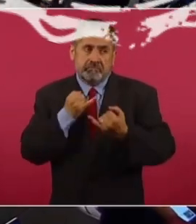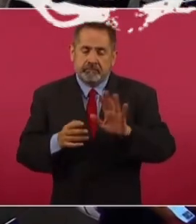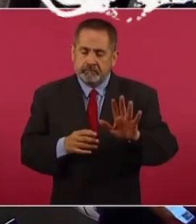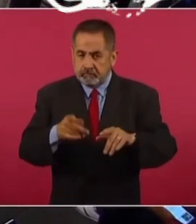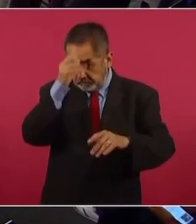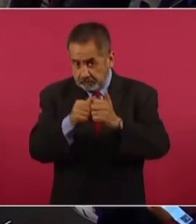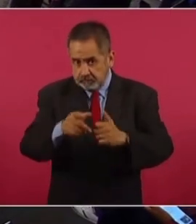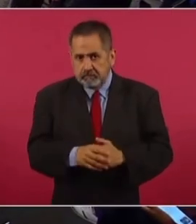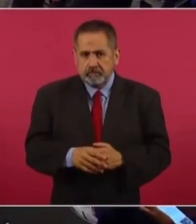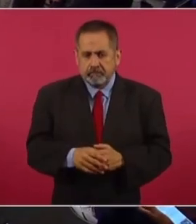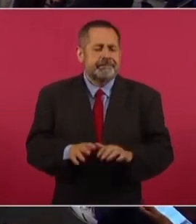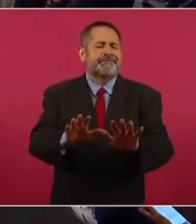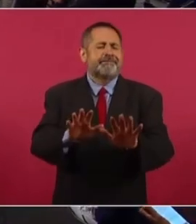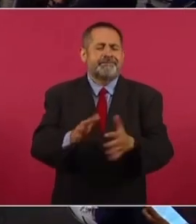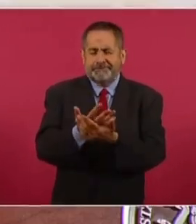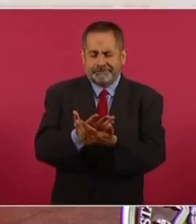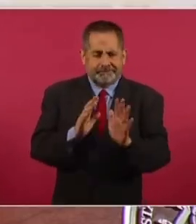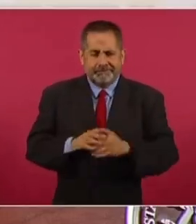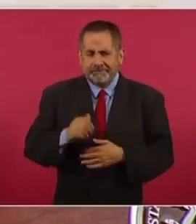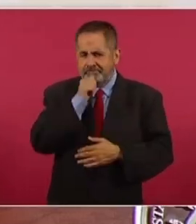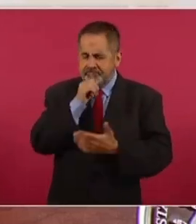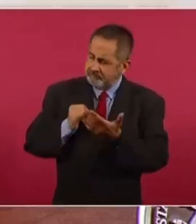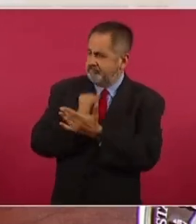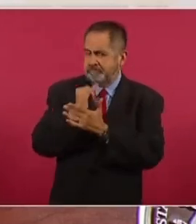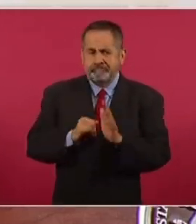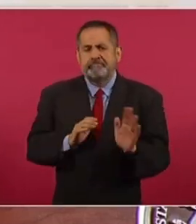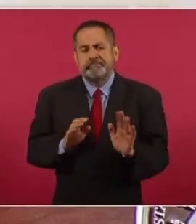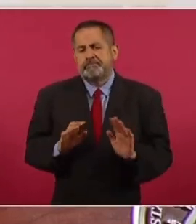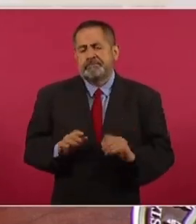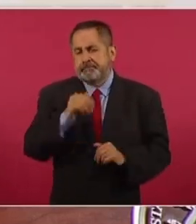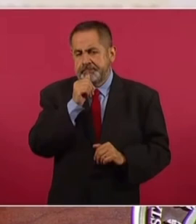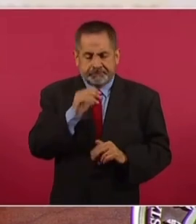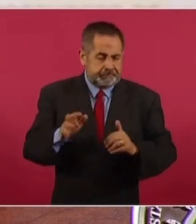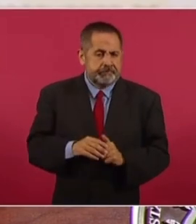vamos a esperarnos, porque todavía no hay una definición. Se está